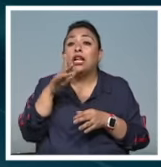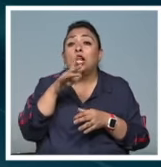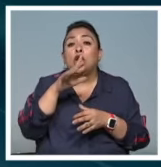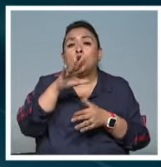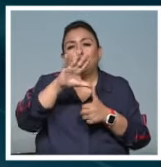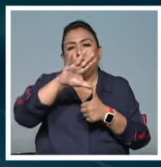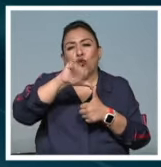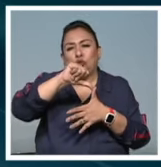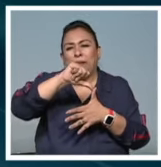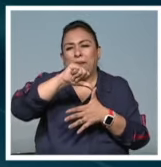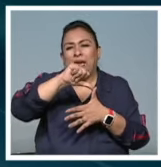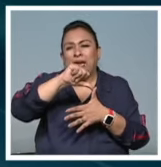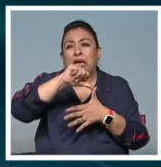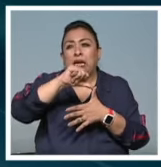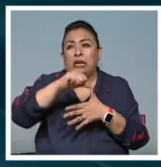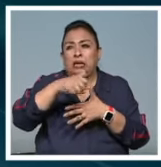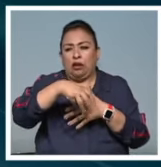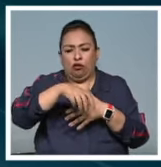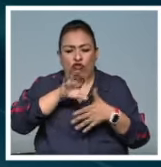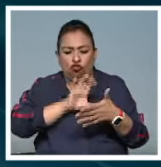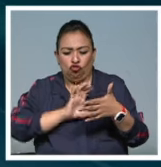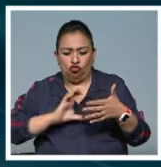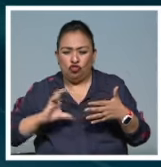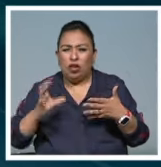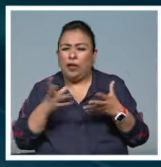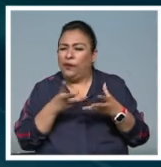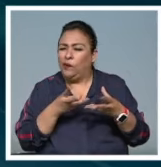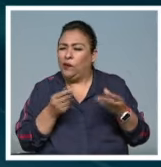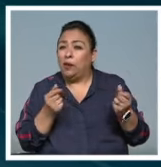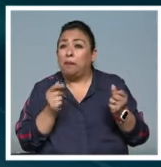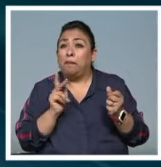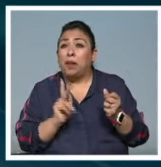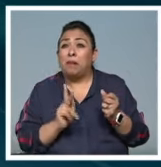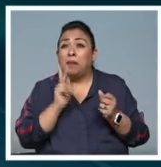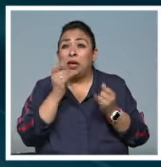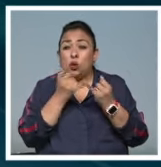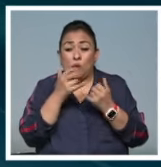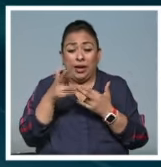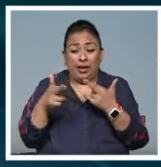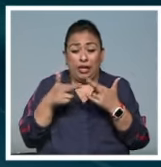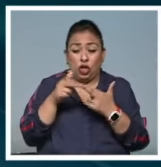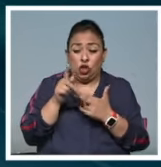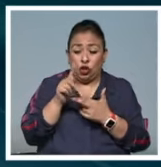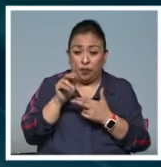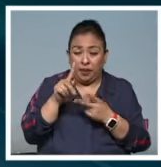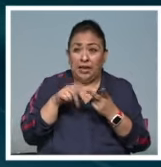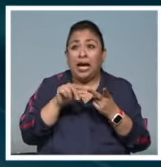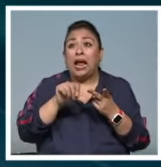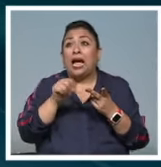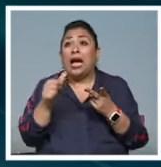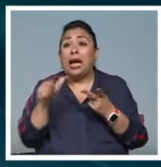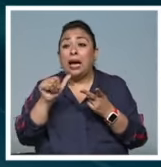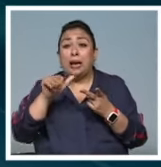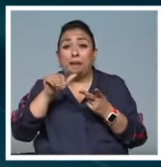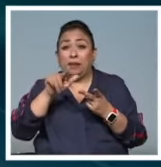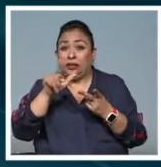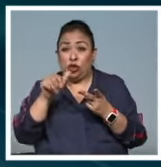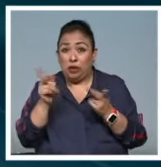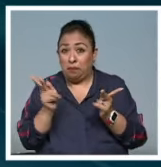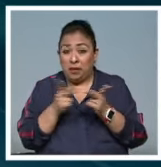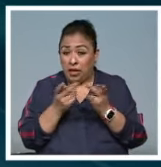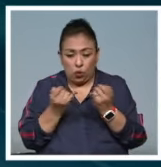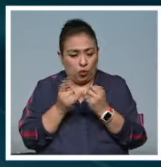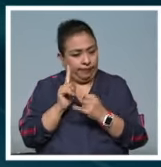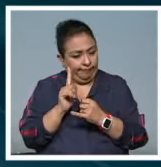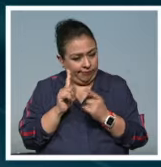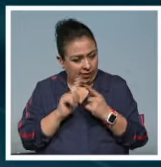Sudamérica y que viene medio diluido, ¿no? Porque no es lo mismo lo que tenemos en nuestras regiones tropicales que lo que está en la Amazonía. Lo